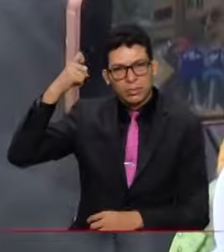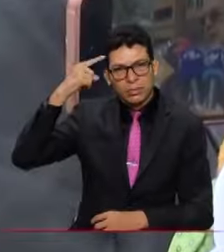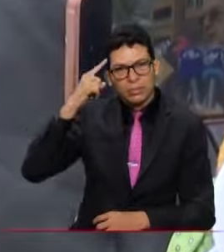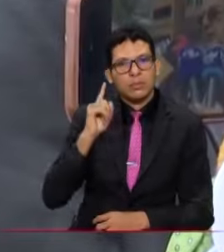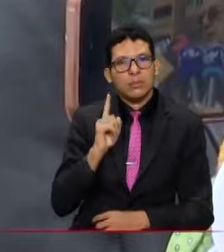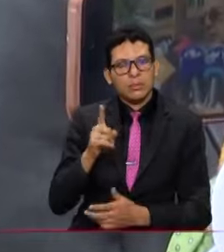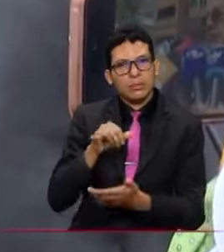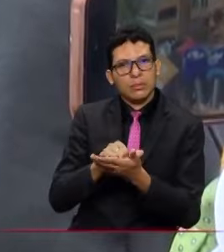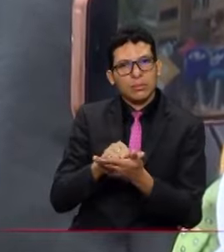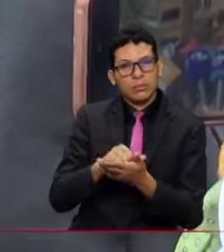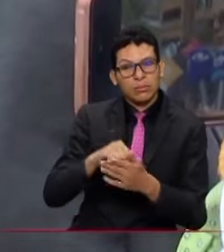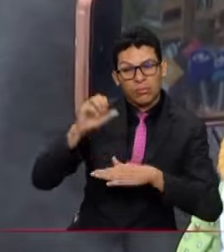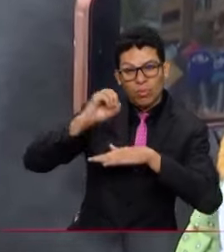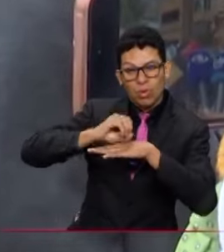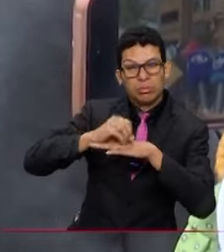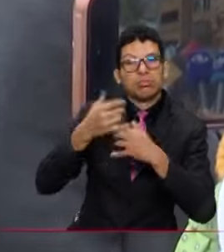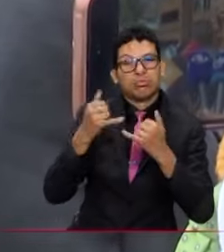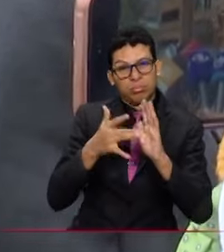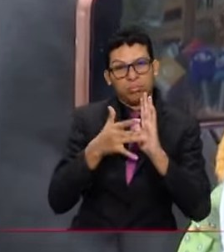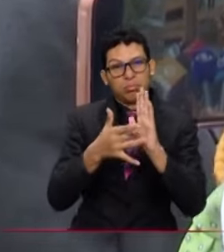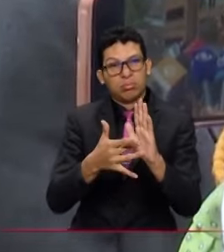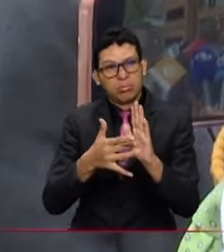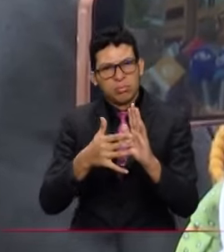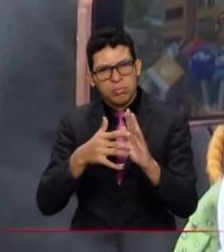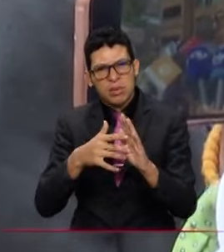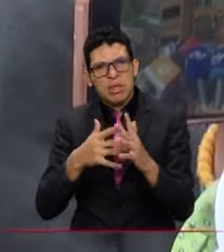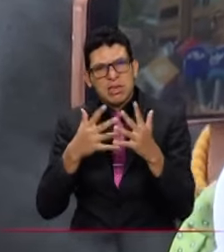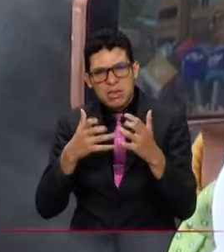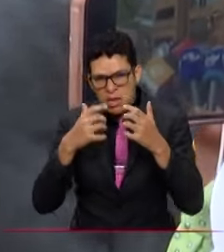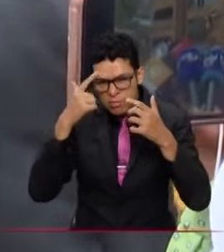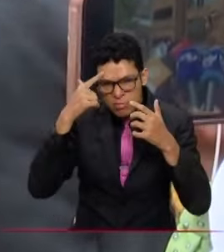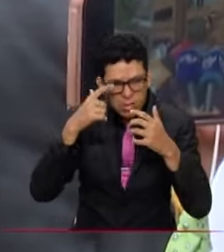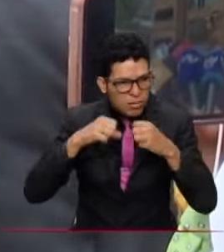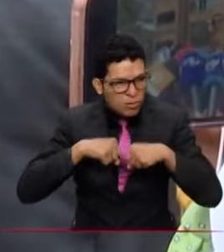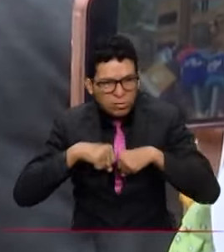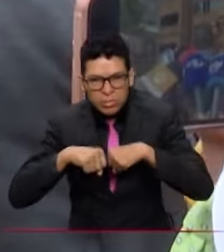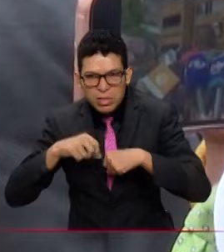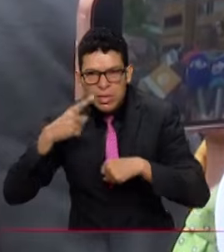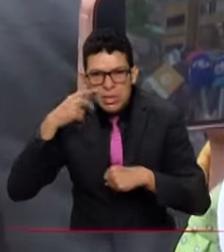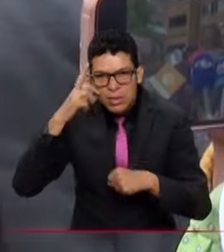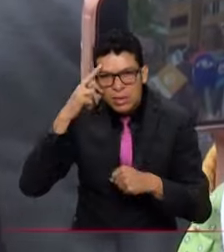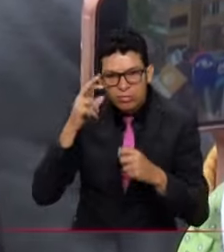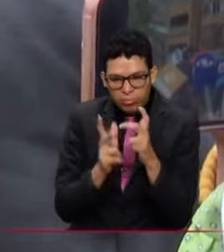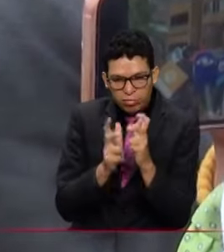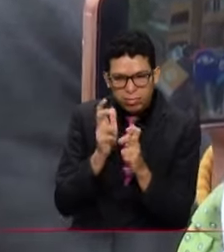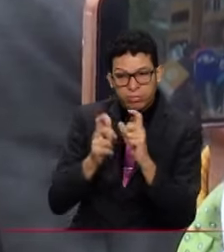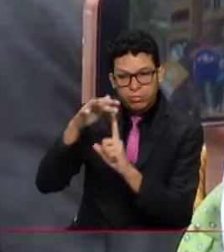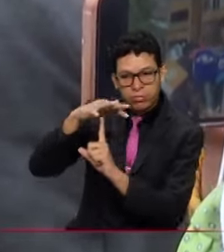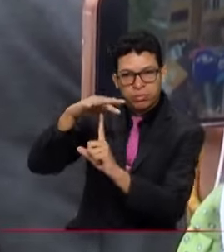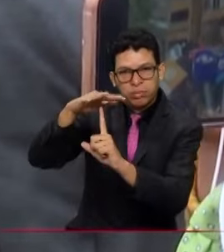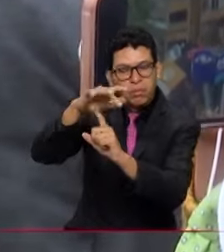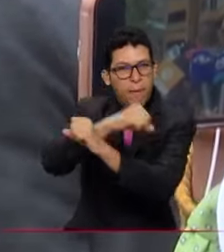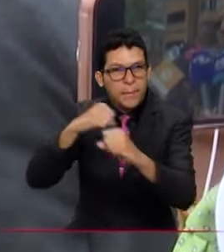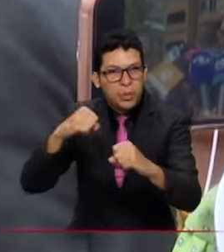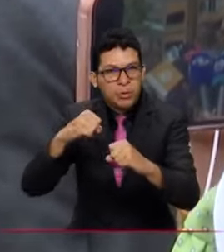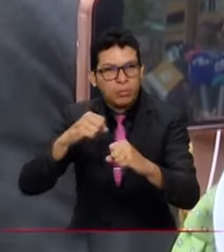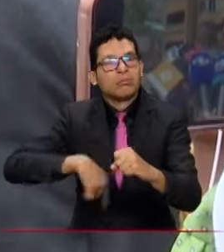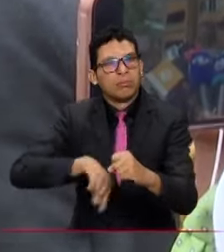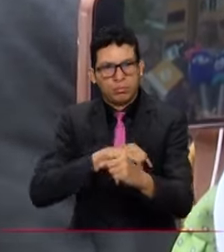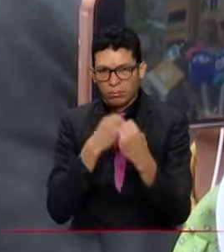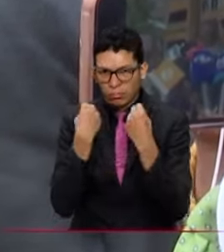una organización que ya ha demostrado en su afán terrorista el empleo Igualmente de drones y tenemos que garantizar que en las